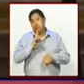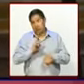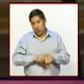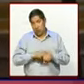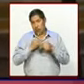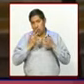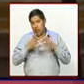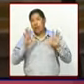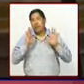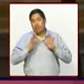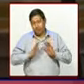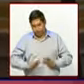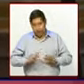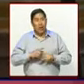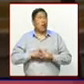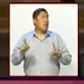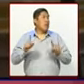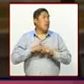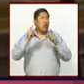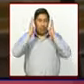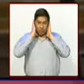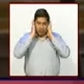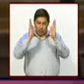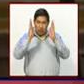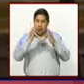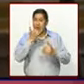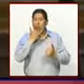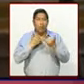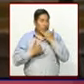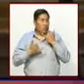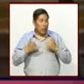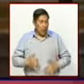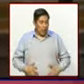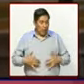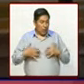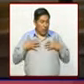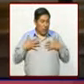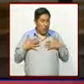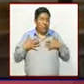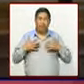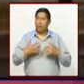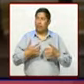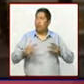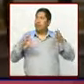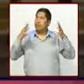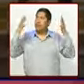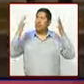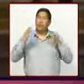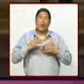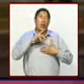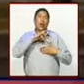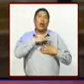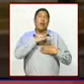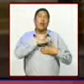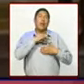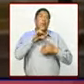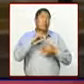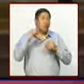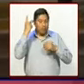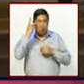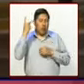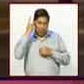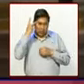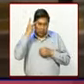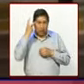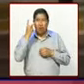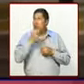kilómetro cero. Pero la tensión, por supuesto, se ha vivido con una histórica sesión y de aprovechamiento político, si se puede decir.